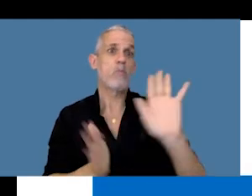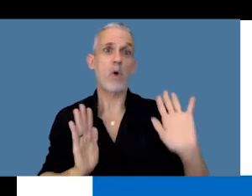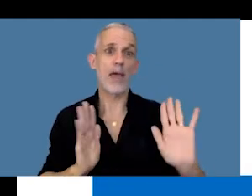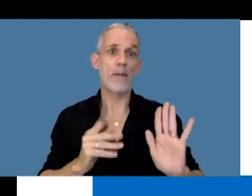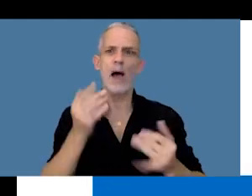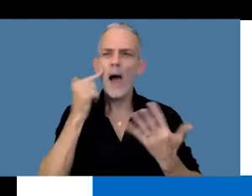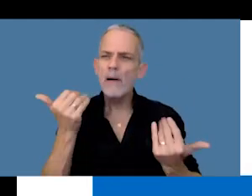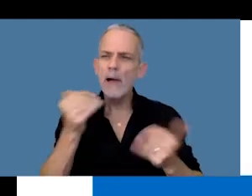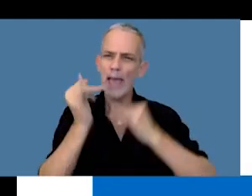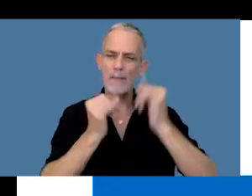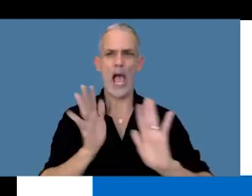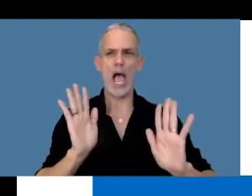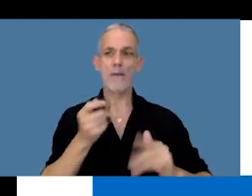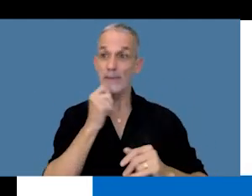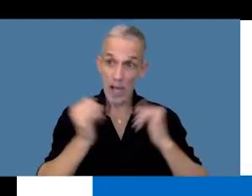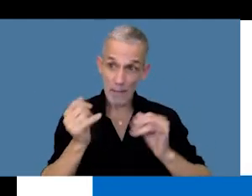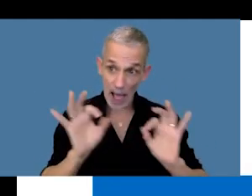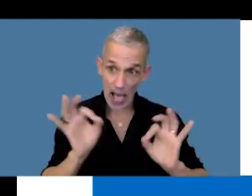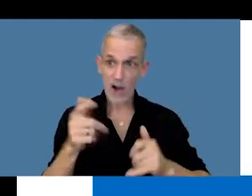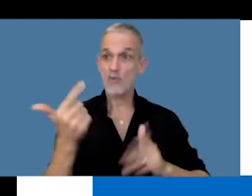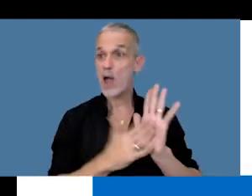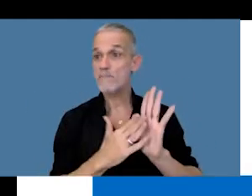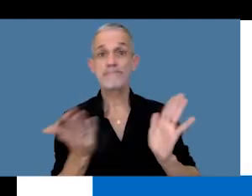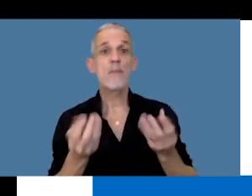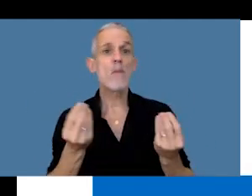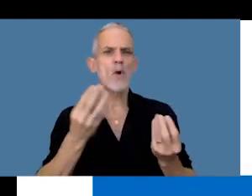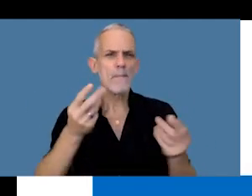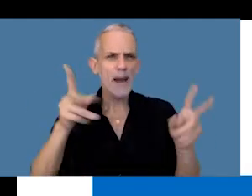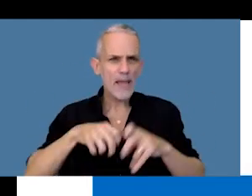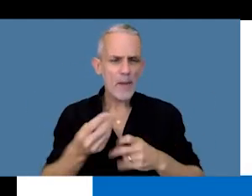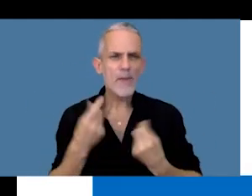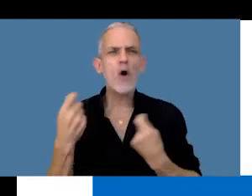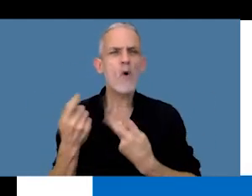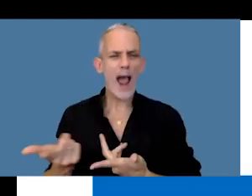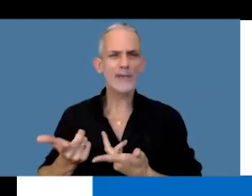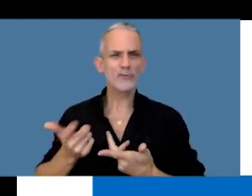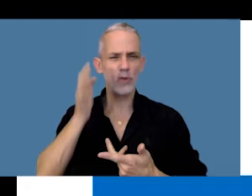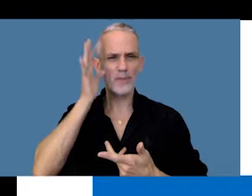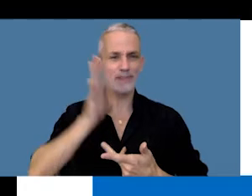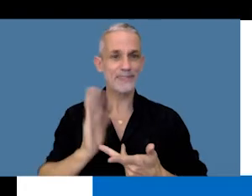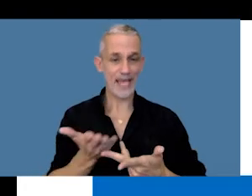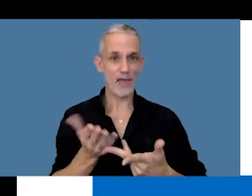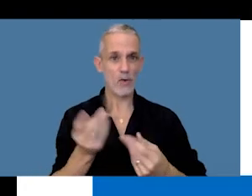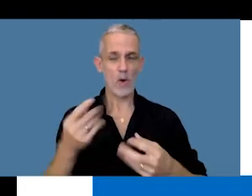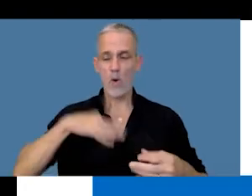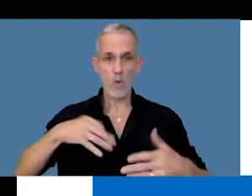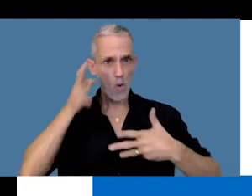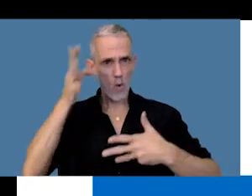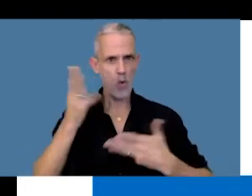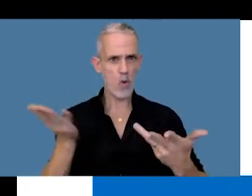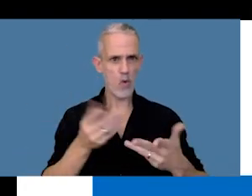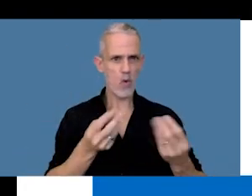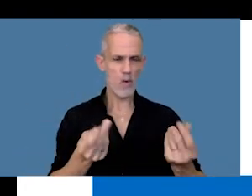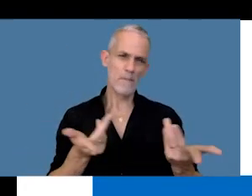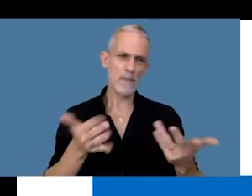digamos, se produce esa justificación de por qué, digamos, tiene ingresos desmedidos,